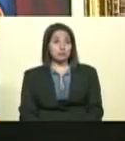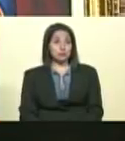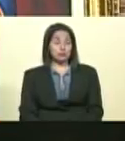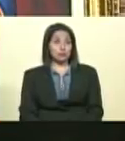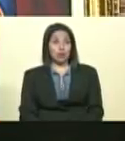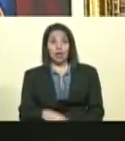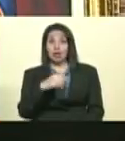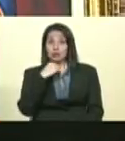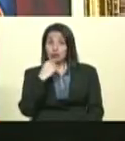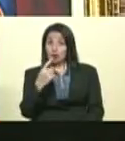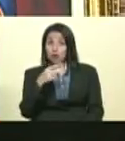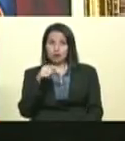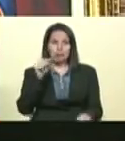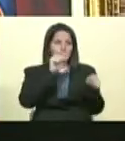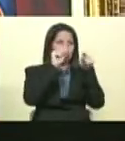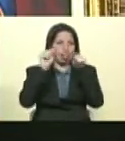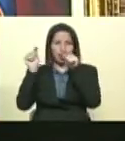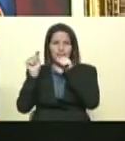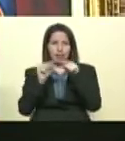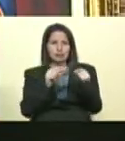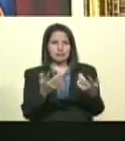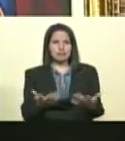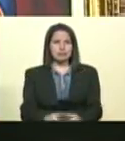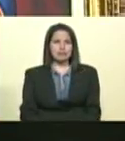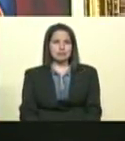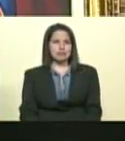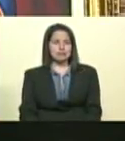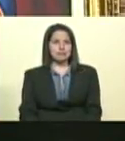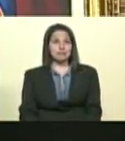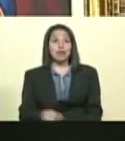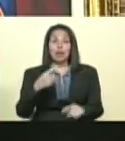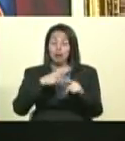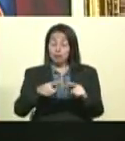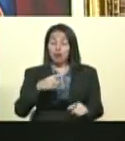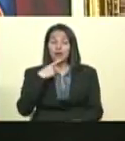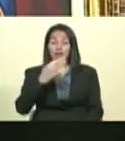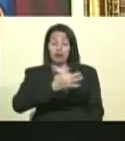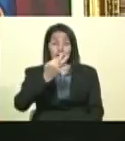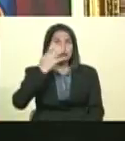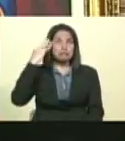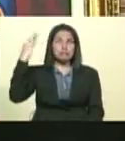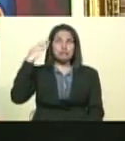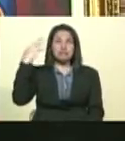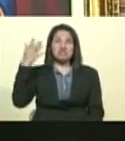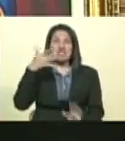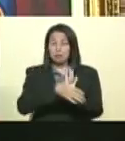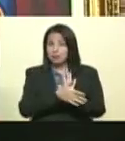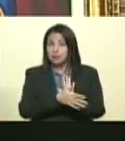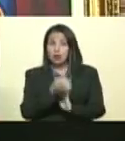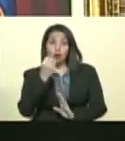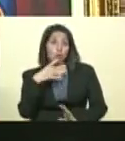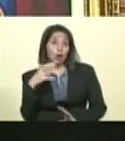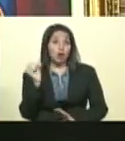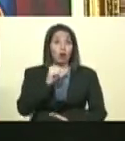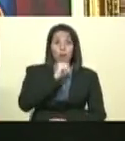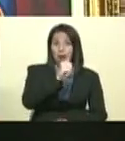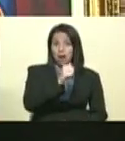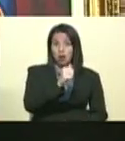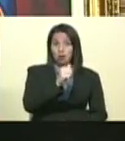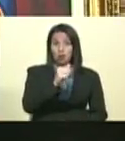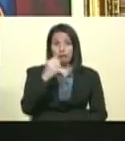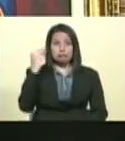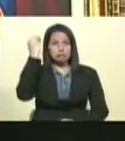Yo lo digo para meter el casquillo, pero también la gente tiene que imaginarse las cosas, lo bueno y lo malo, para